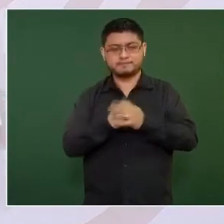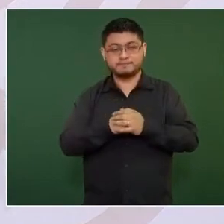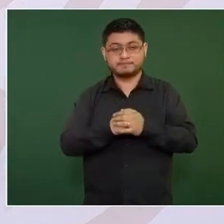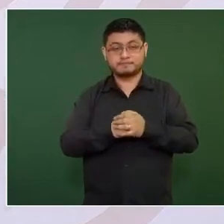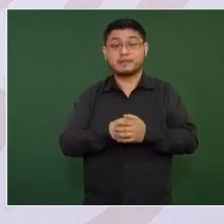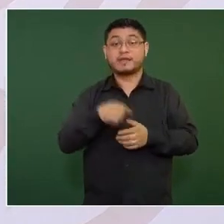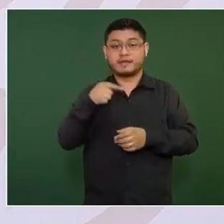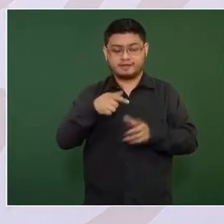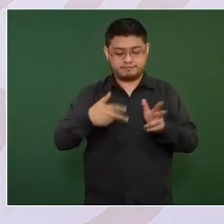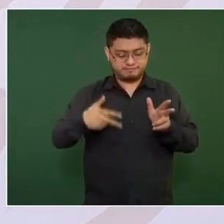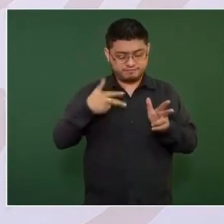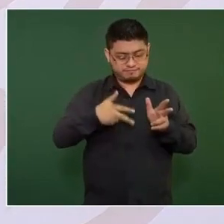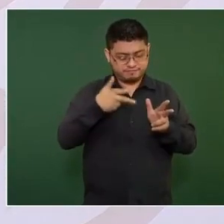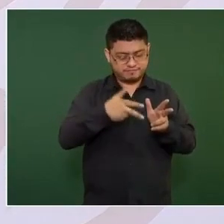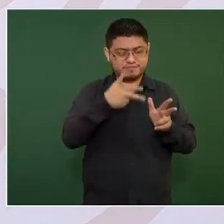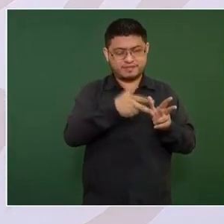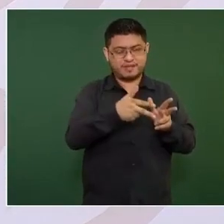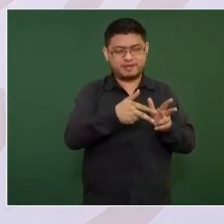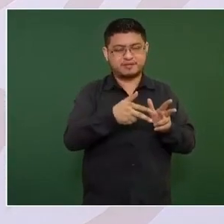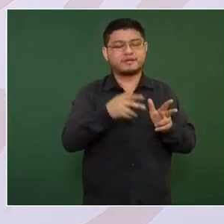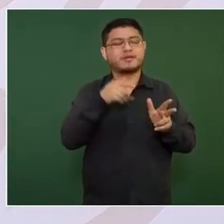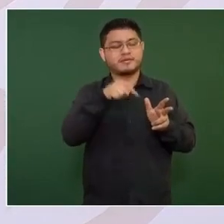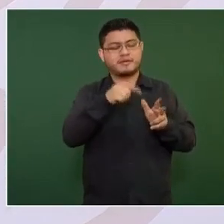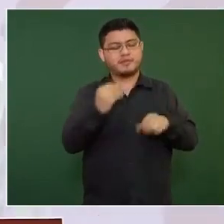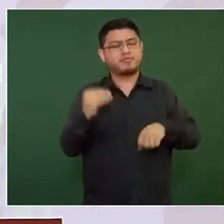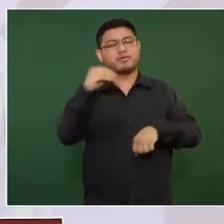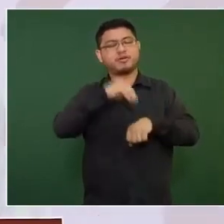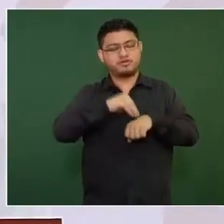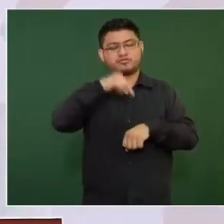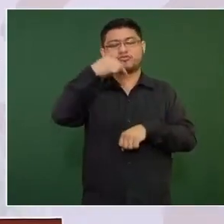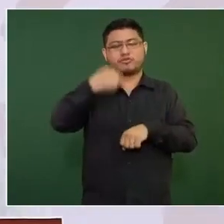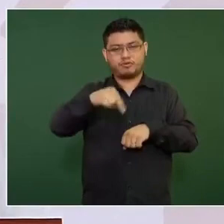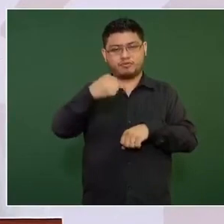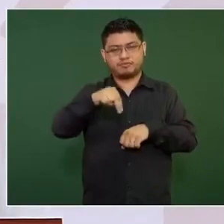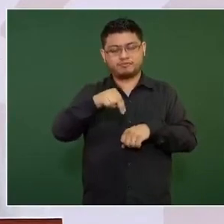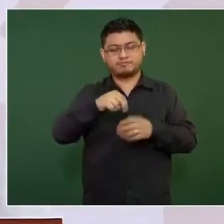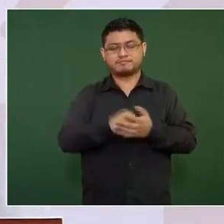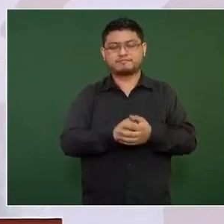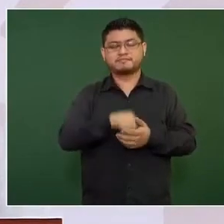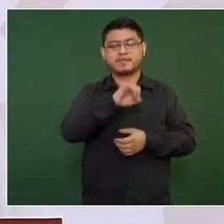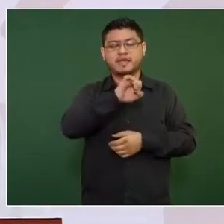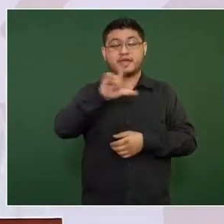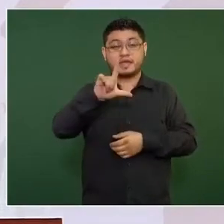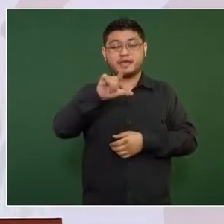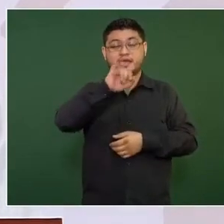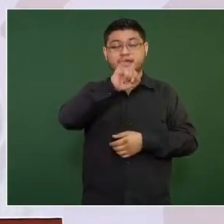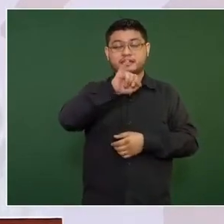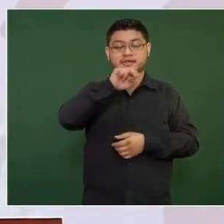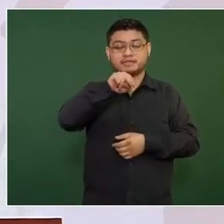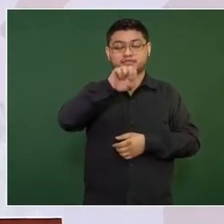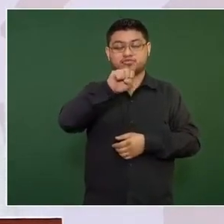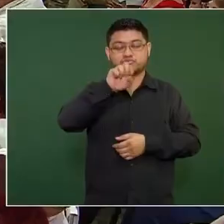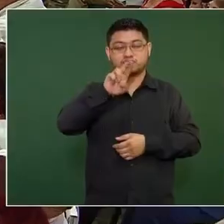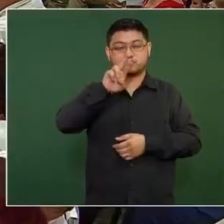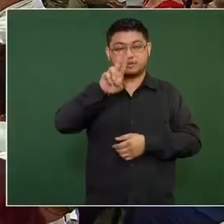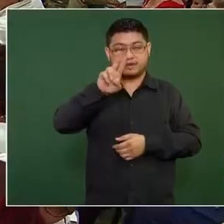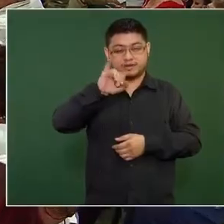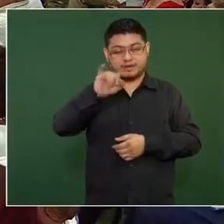tren Toluca, Ciudad de México, se va a llamar El Insurgente.